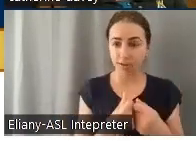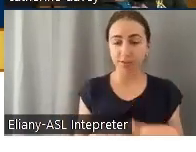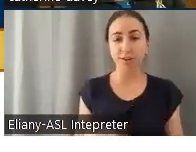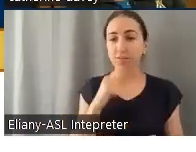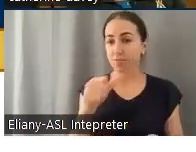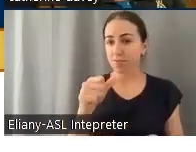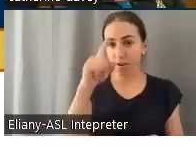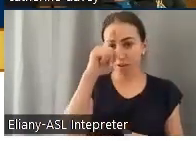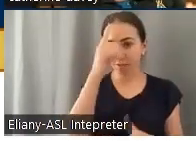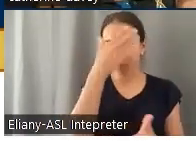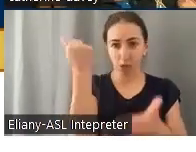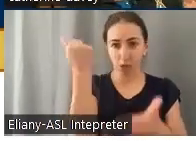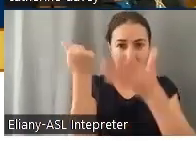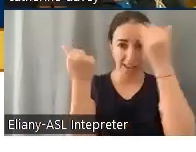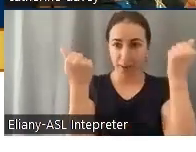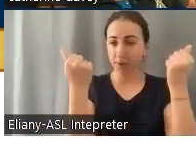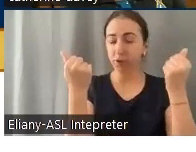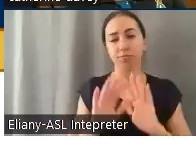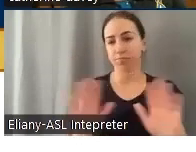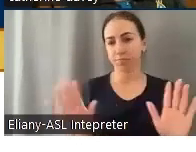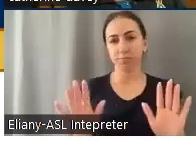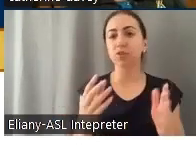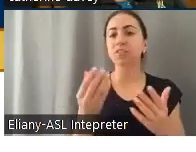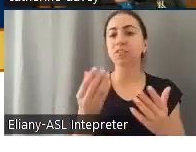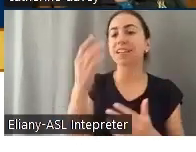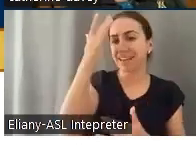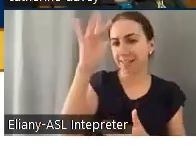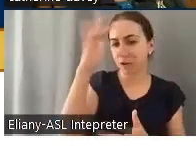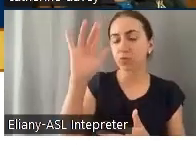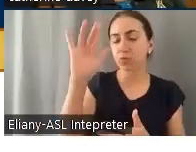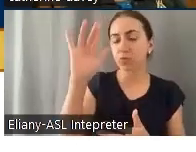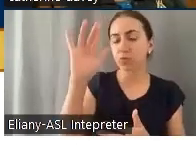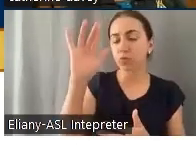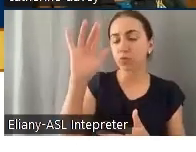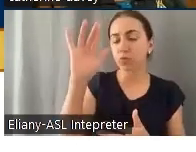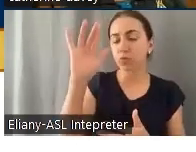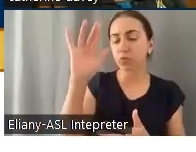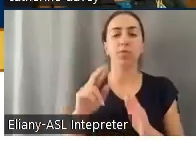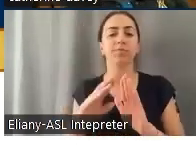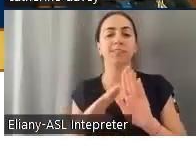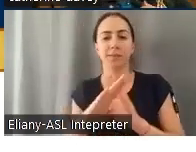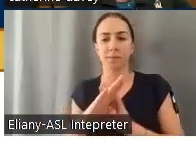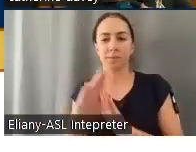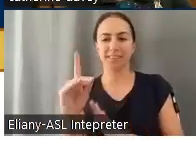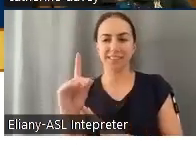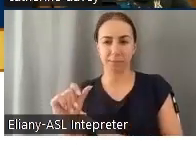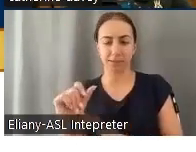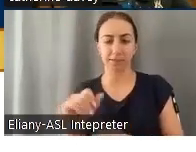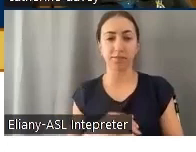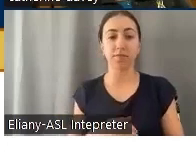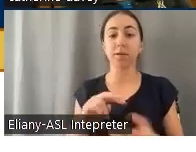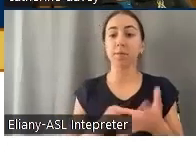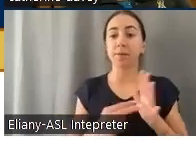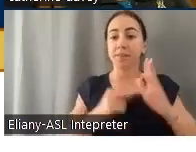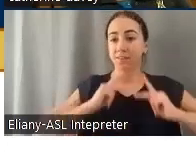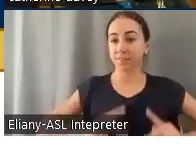una discapacidad intelectual o de desarrollo. No estamos hablando de un accidente en carro, Alzheimer's, estamos hablando de una